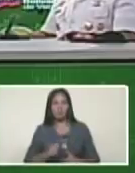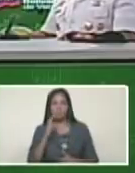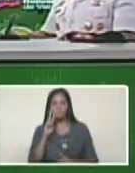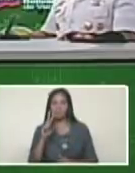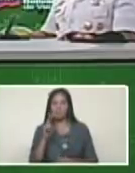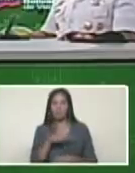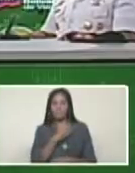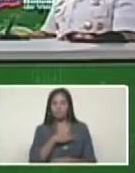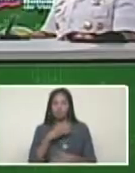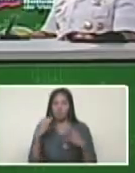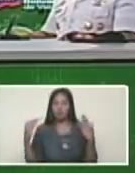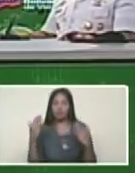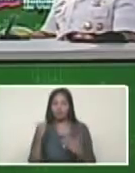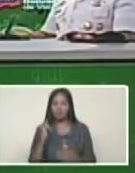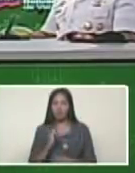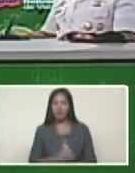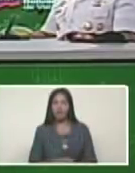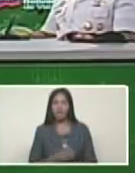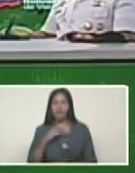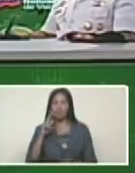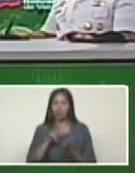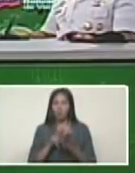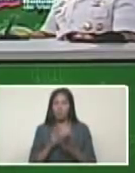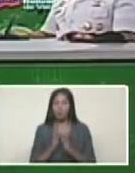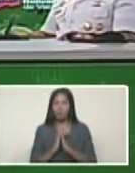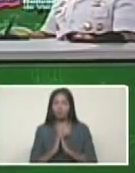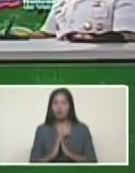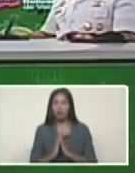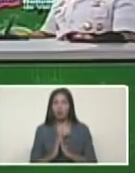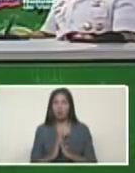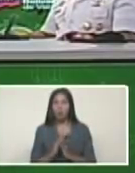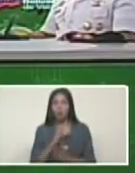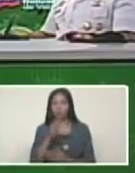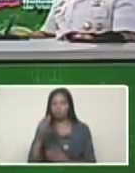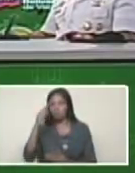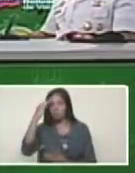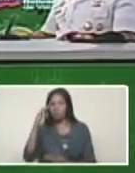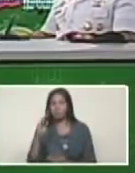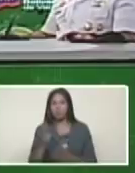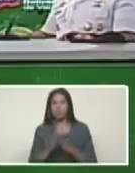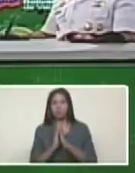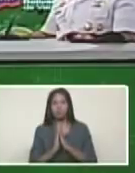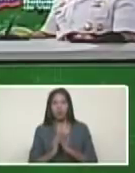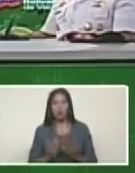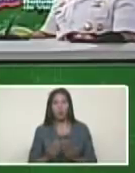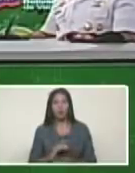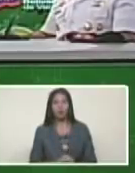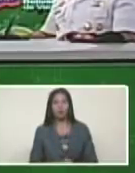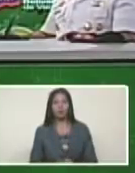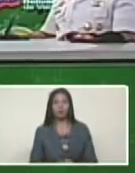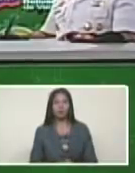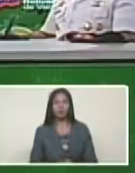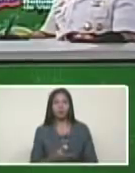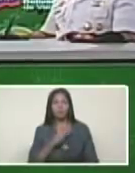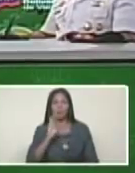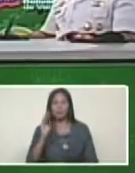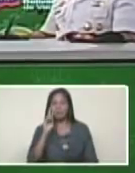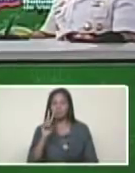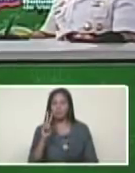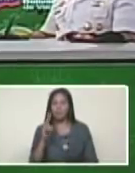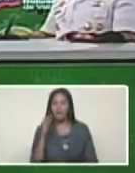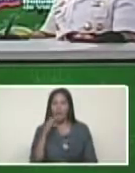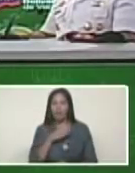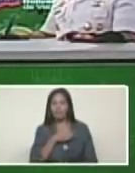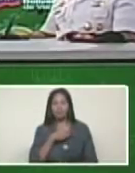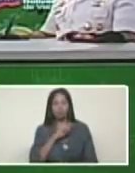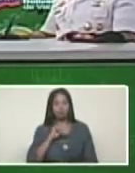grandes misiones que hay que cumplir, señores oficiales, soldados de nuestra patria. Ahí está la gran misión